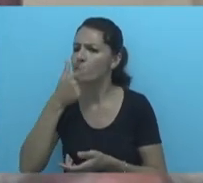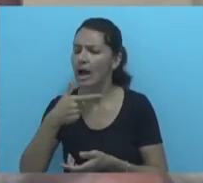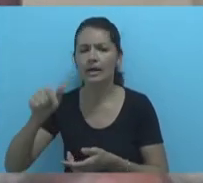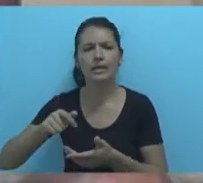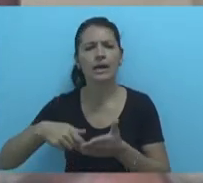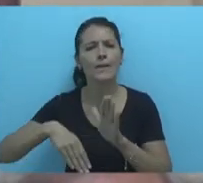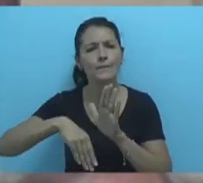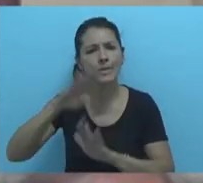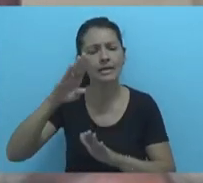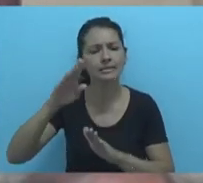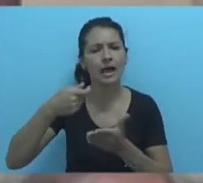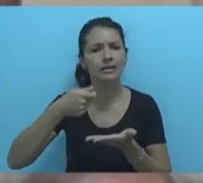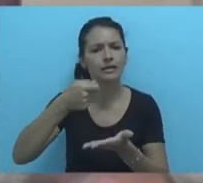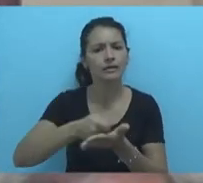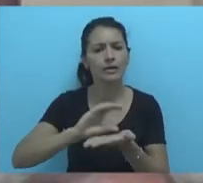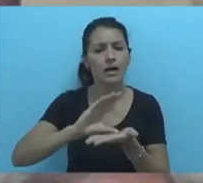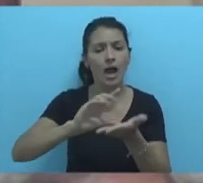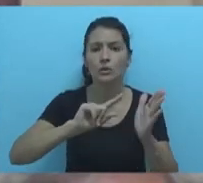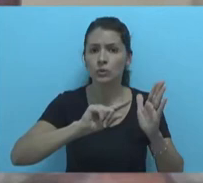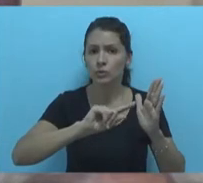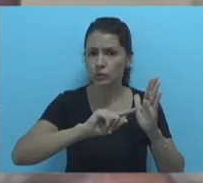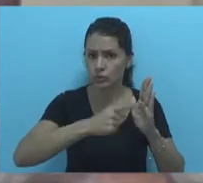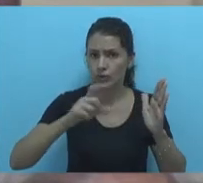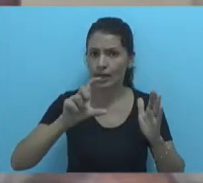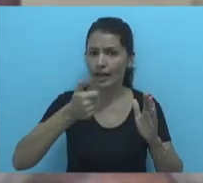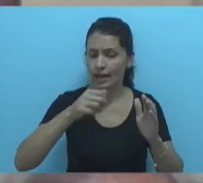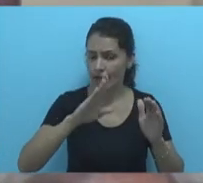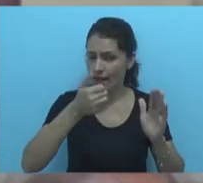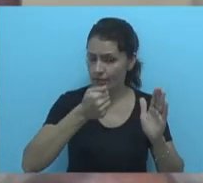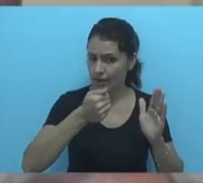la coparticipación a la ciudad de Buenos Aires